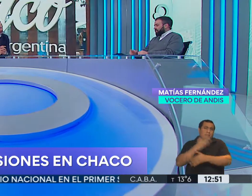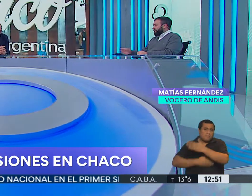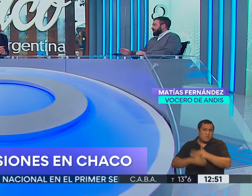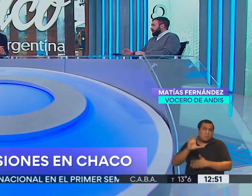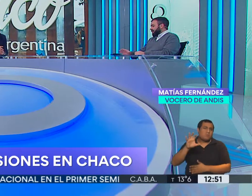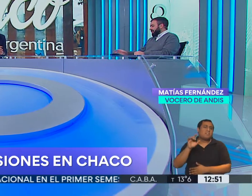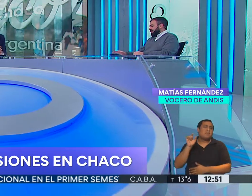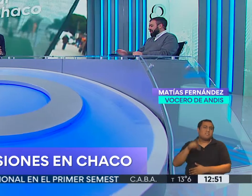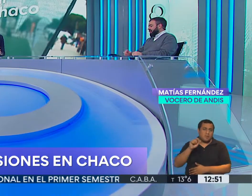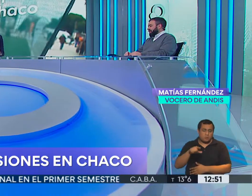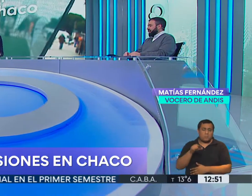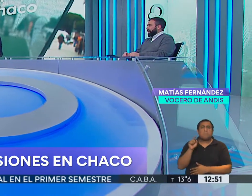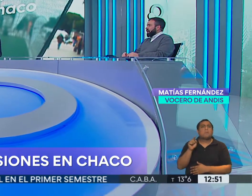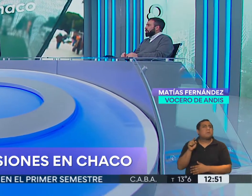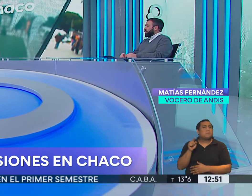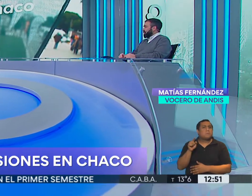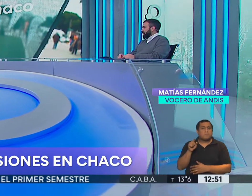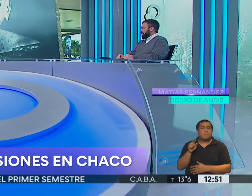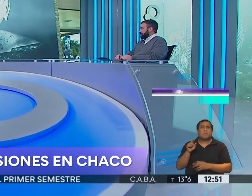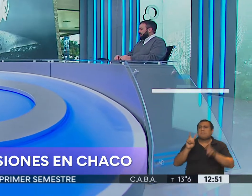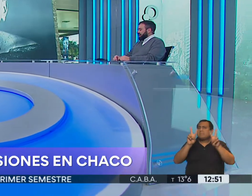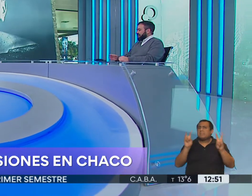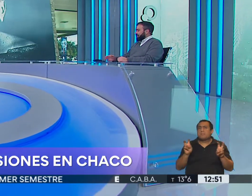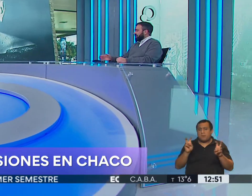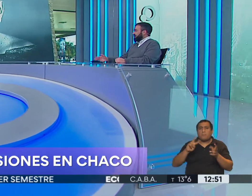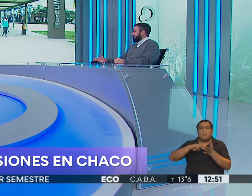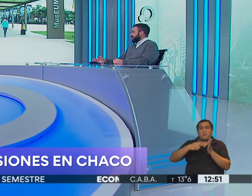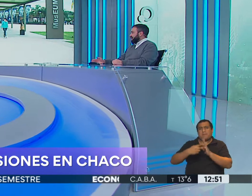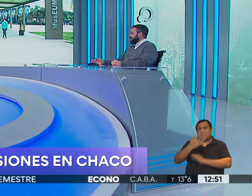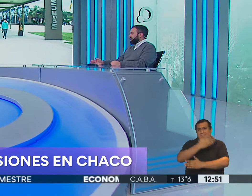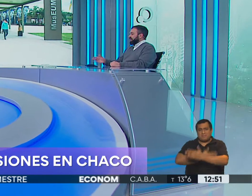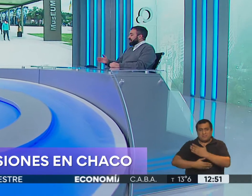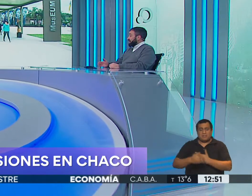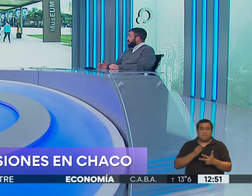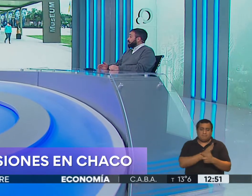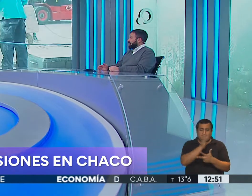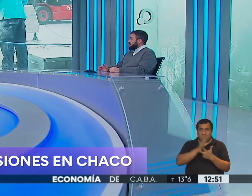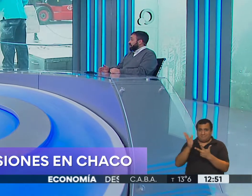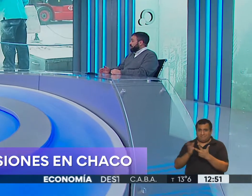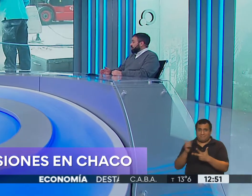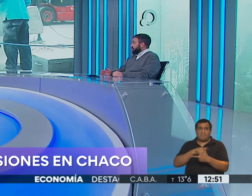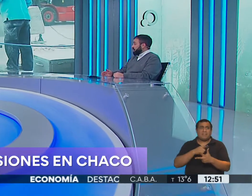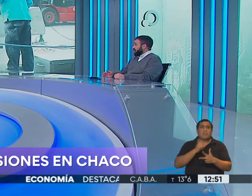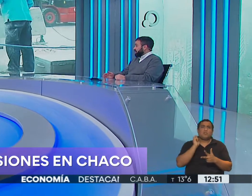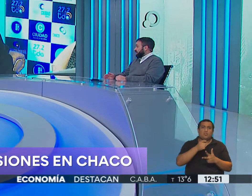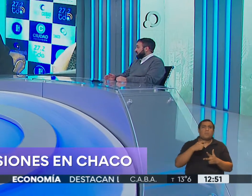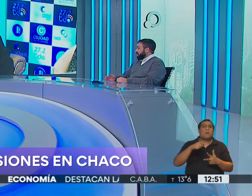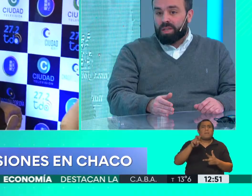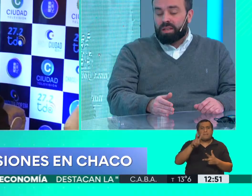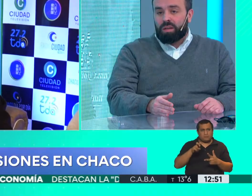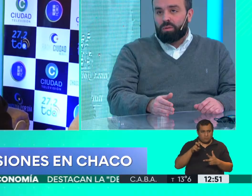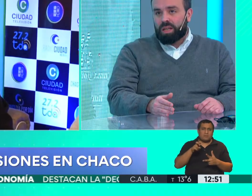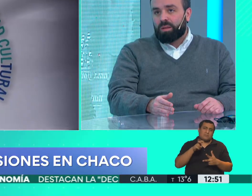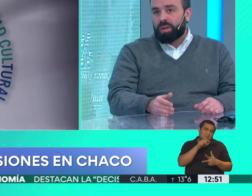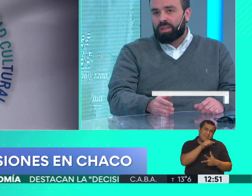donde fundamentalmente se abordó la problemática de la discapacidad en tres ejes. La entrega de pensiones no contributivas para personas con